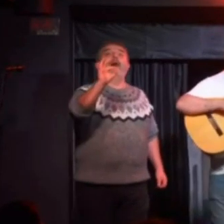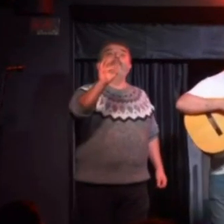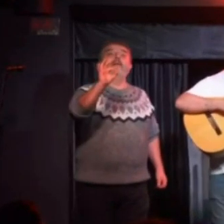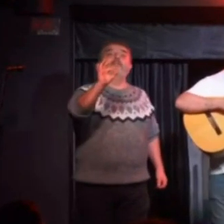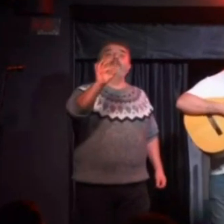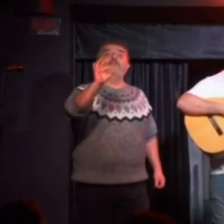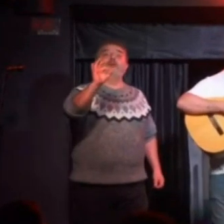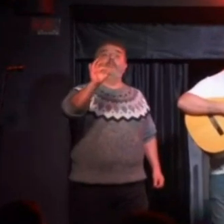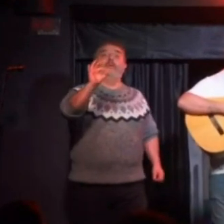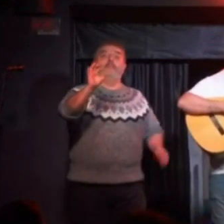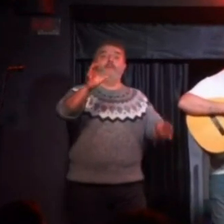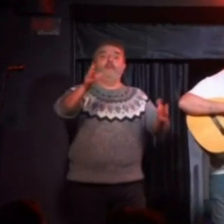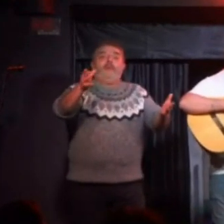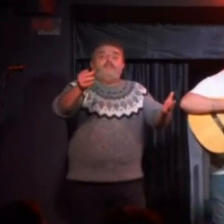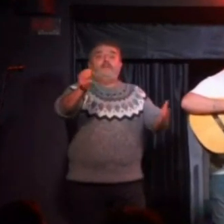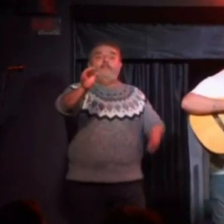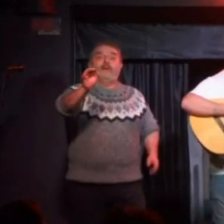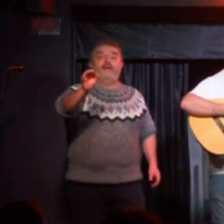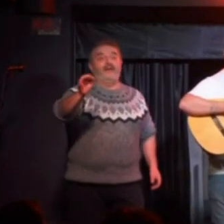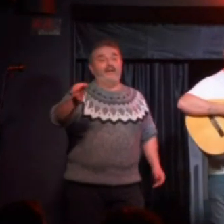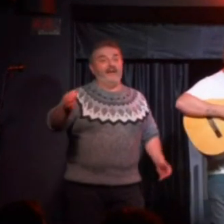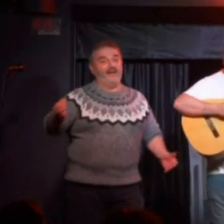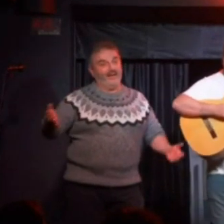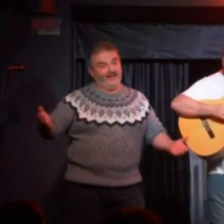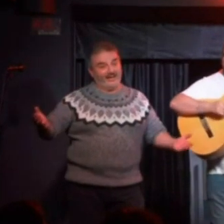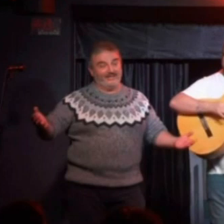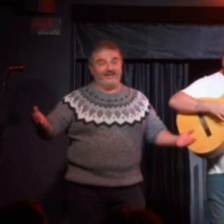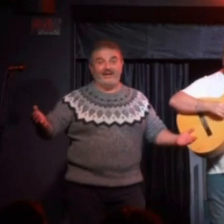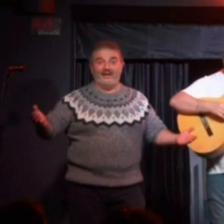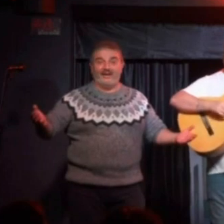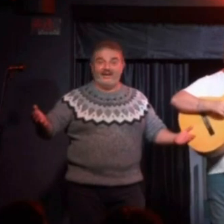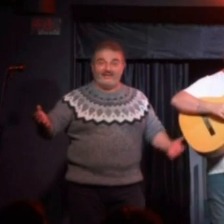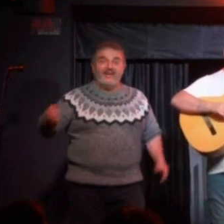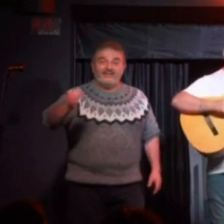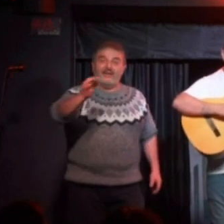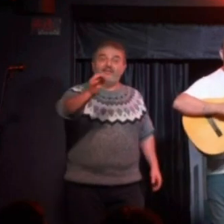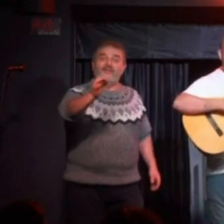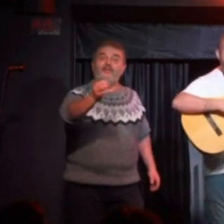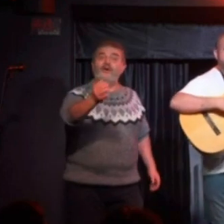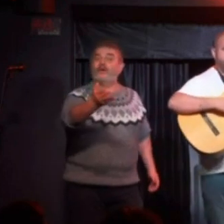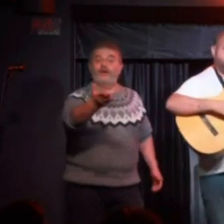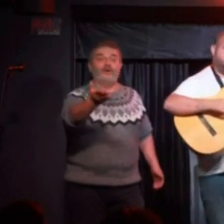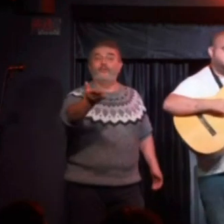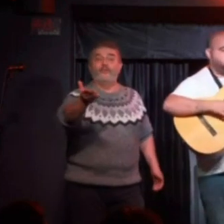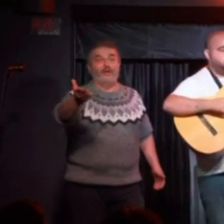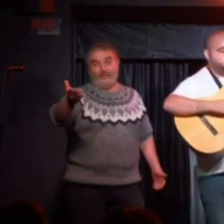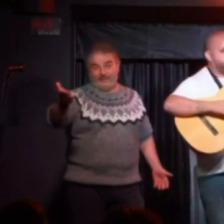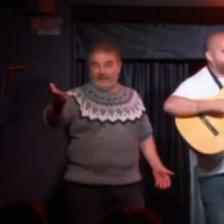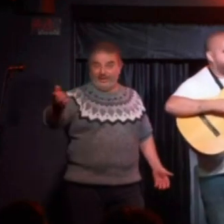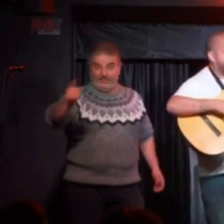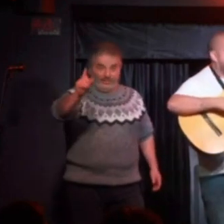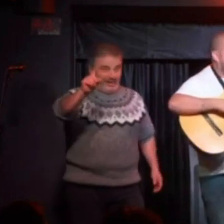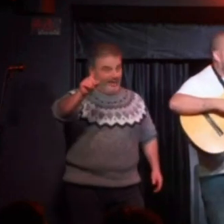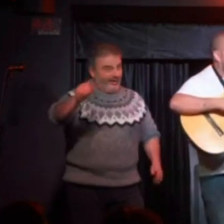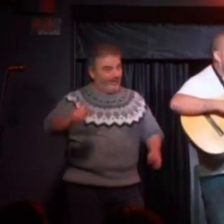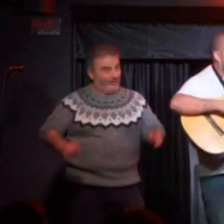Con la maldición de vivir siempre en la calle que está, sabiendo que no puedo